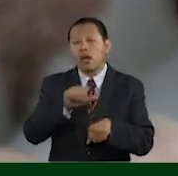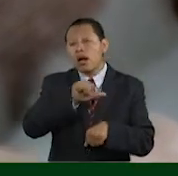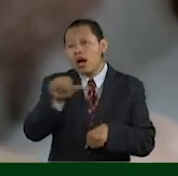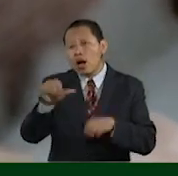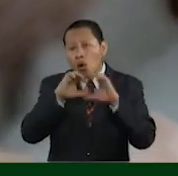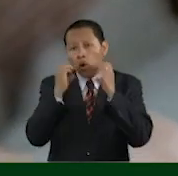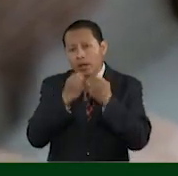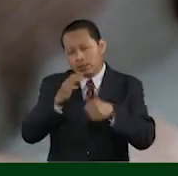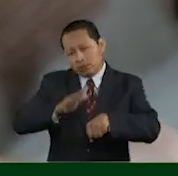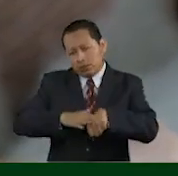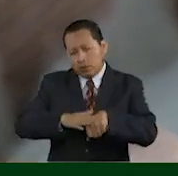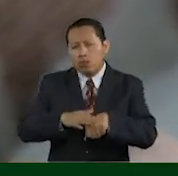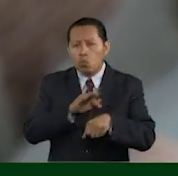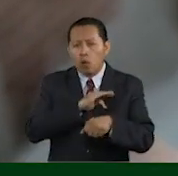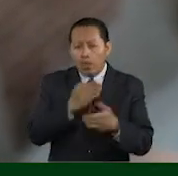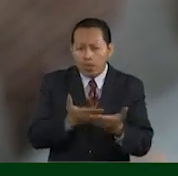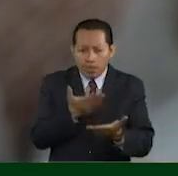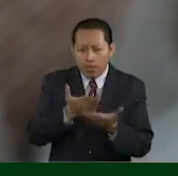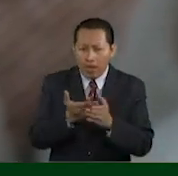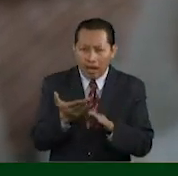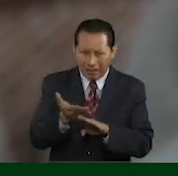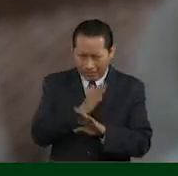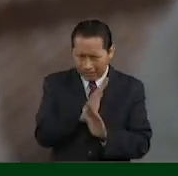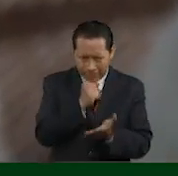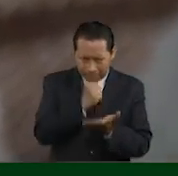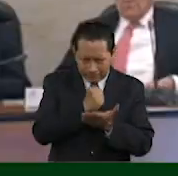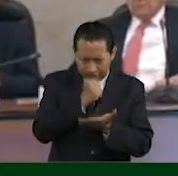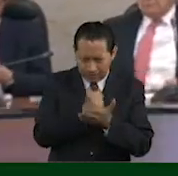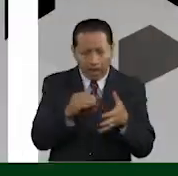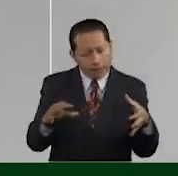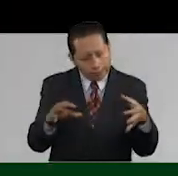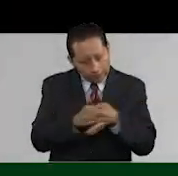seguimiento a las iniciativas que ya se han aprobado en materia.